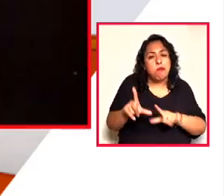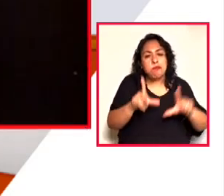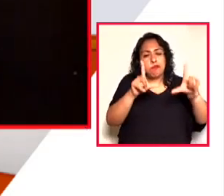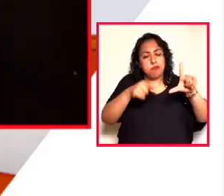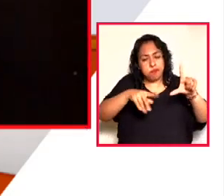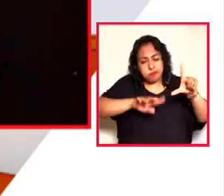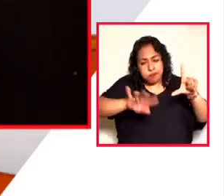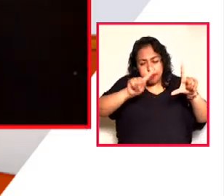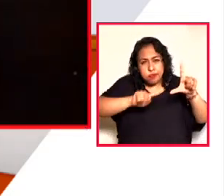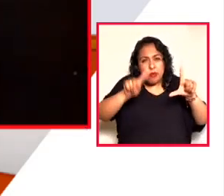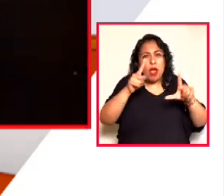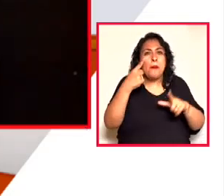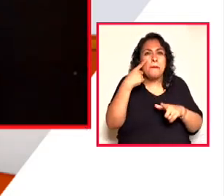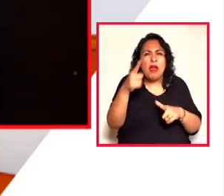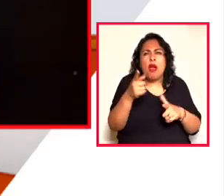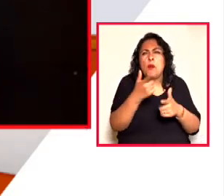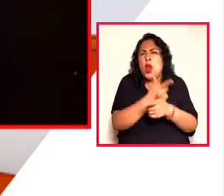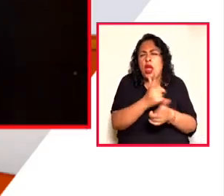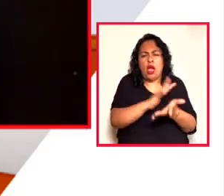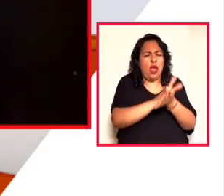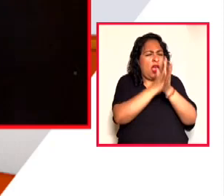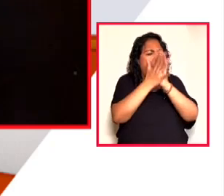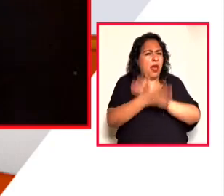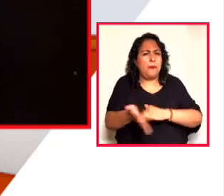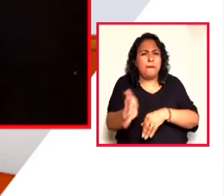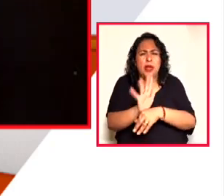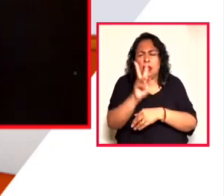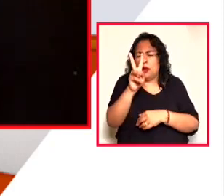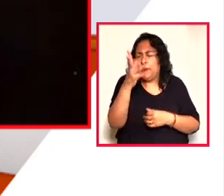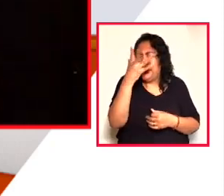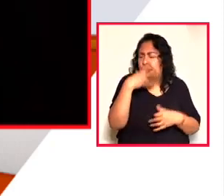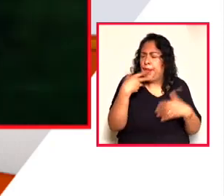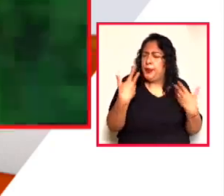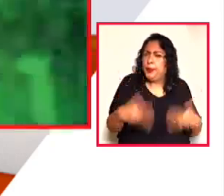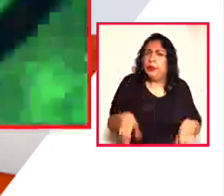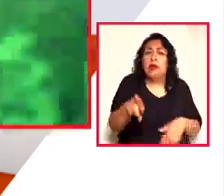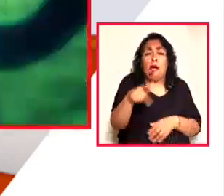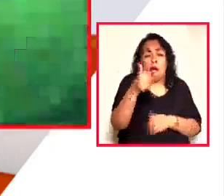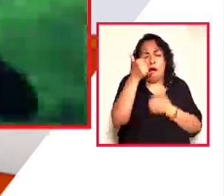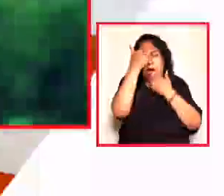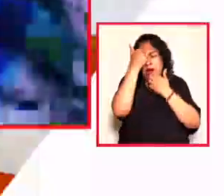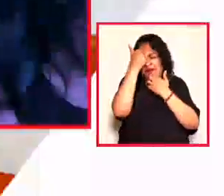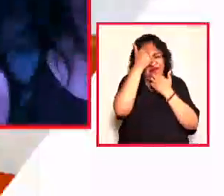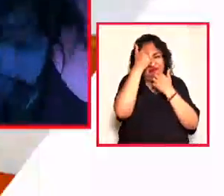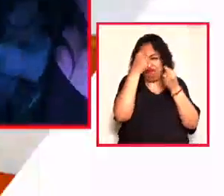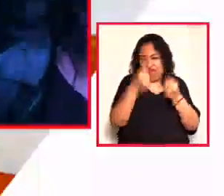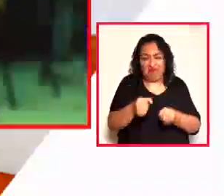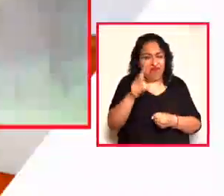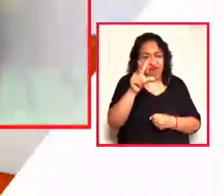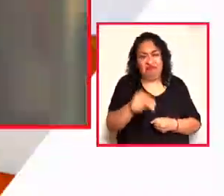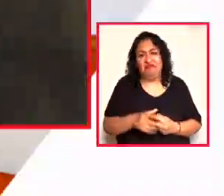transformar, déjense liberar por estas películas maravillosas y no se van a arrepentir.